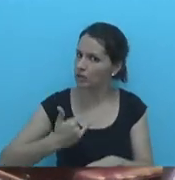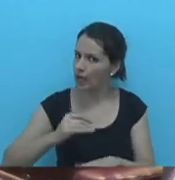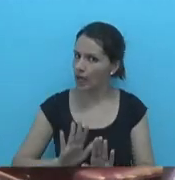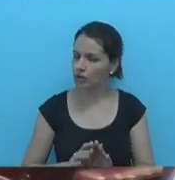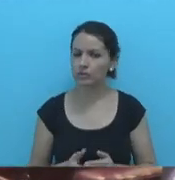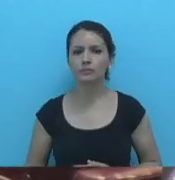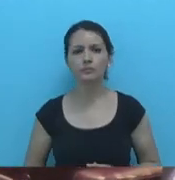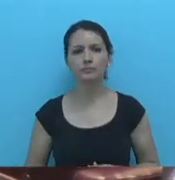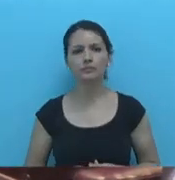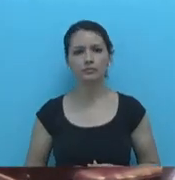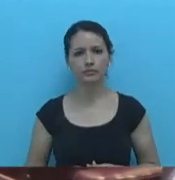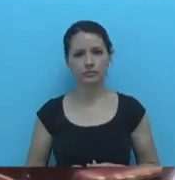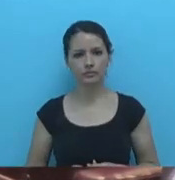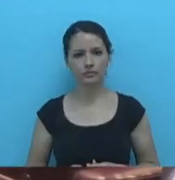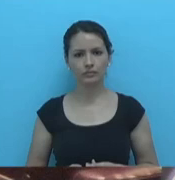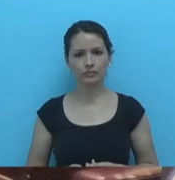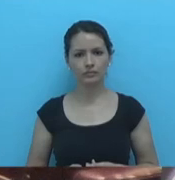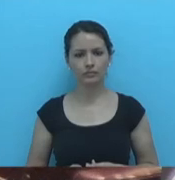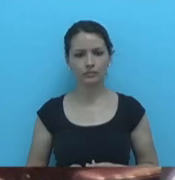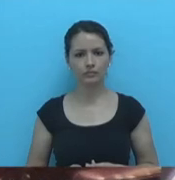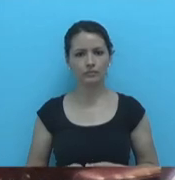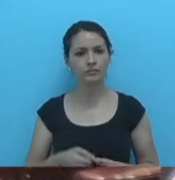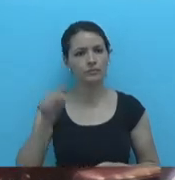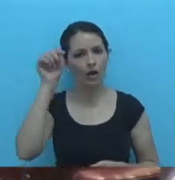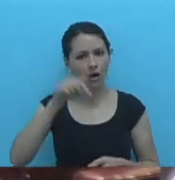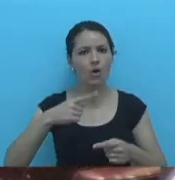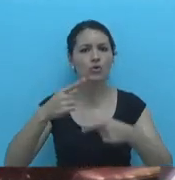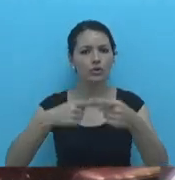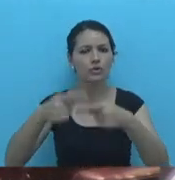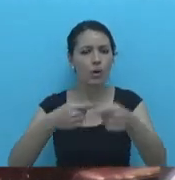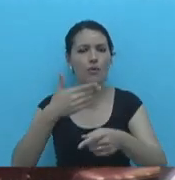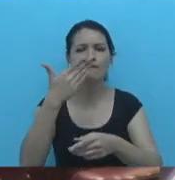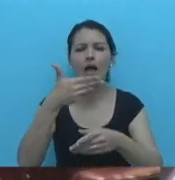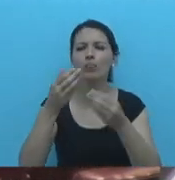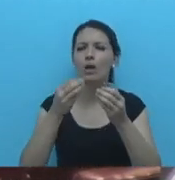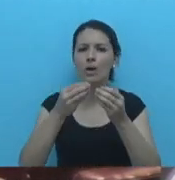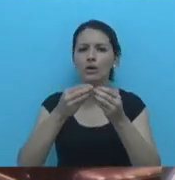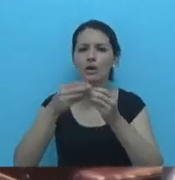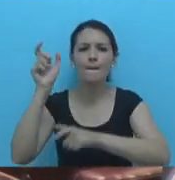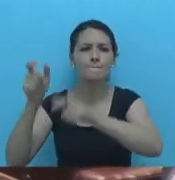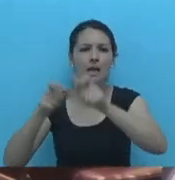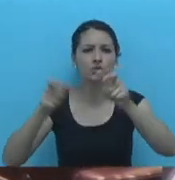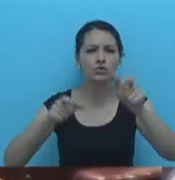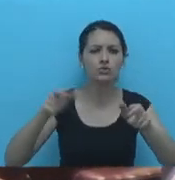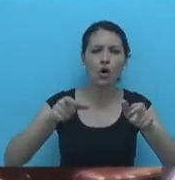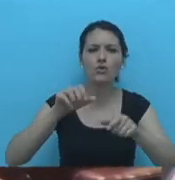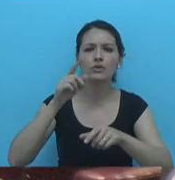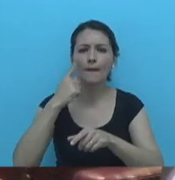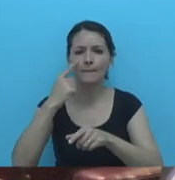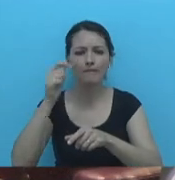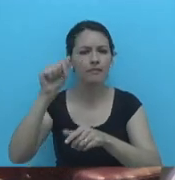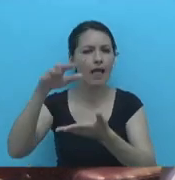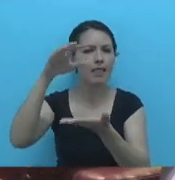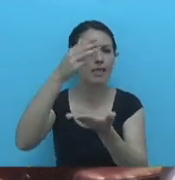más quiero resaltar que si este tema hoy se sigue hablando de Rosalía Jara es gracias al pueblo de Fortín Olmos, a la gente de